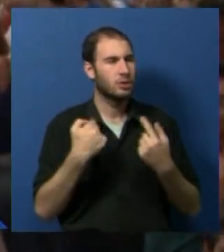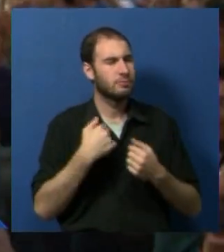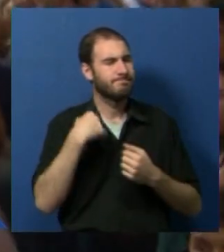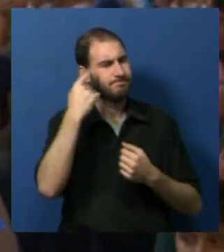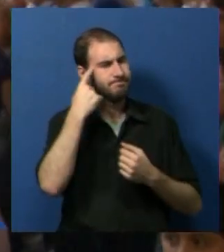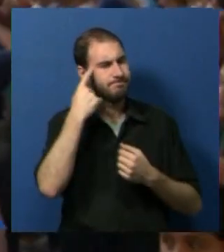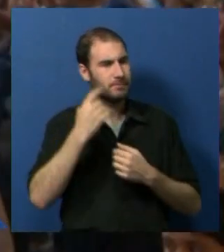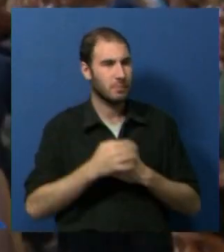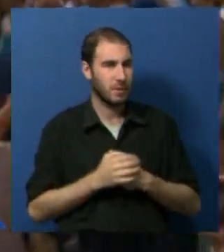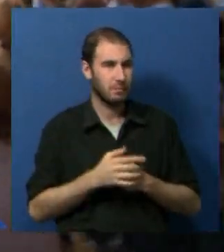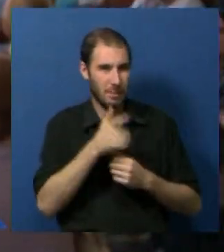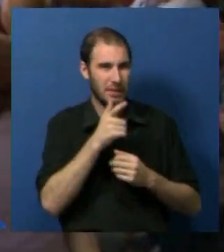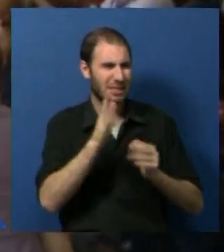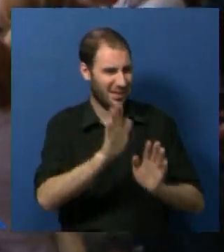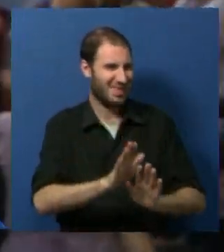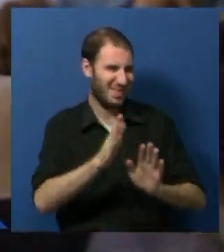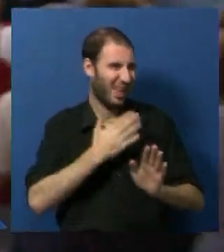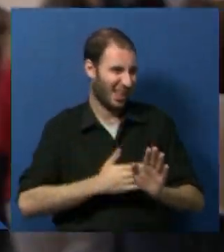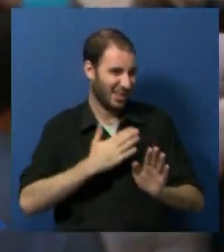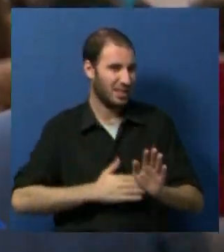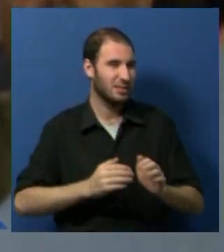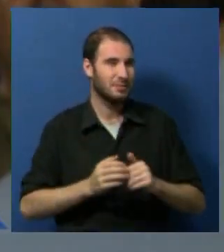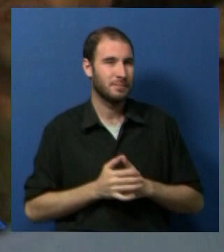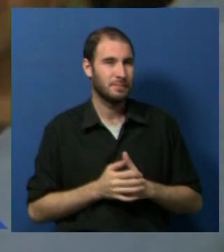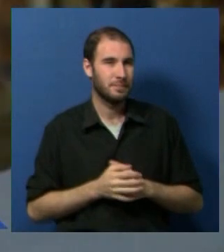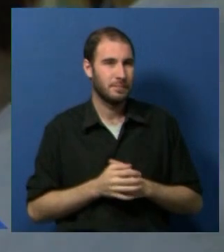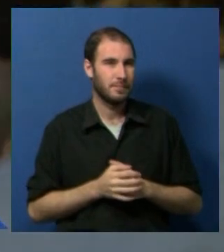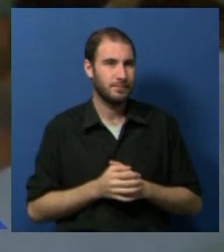creo que debemos poner paños de agua fría, que debemos